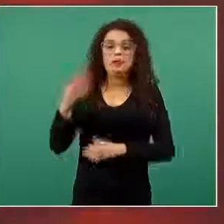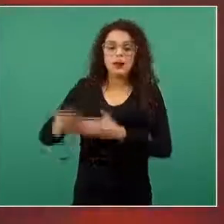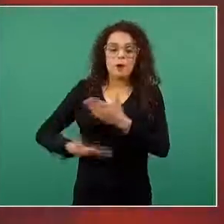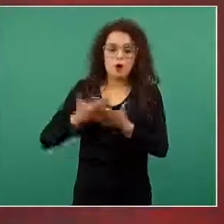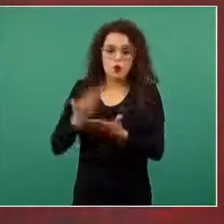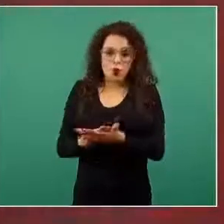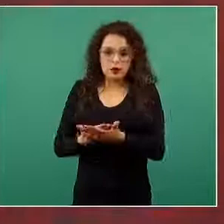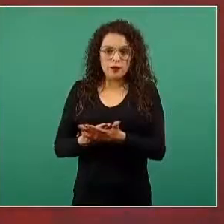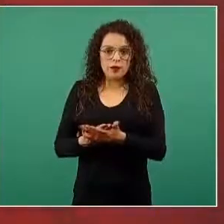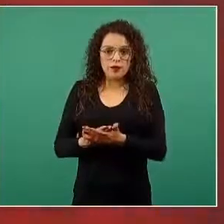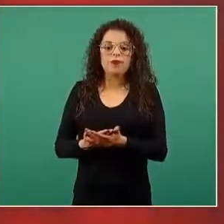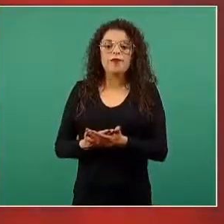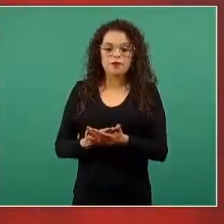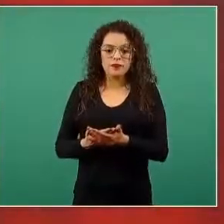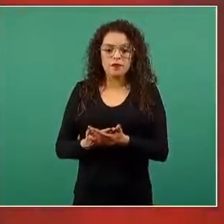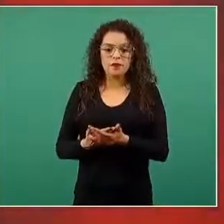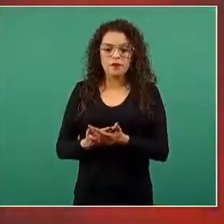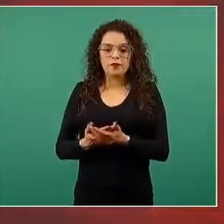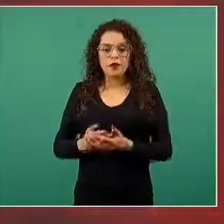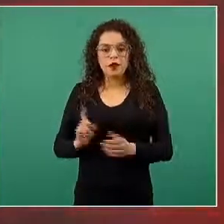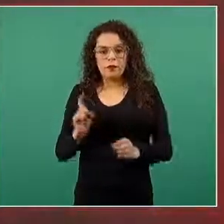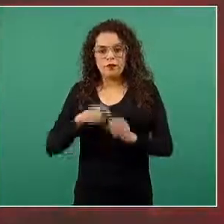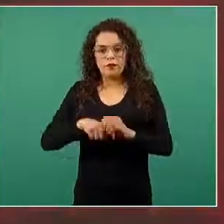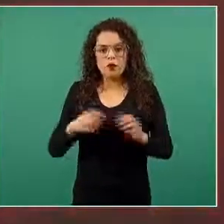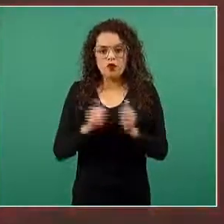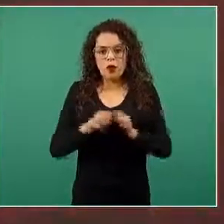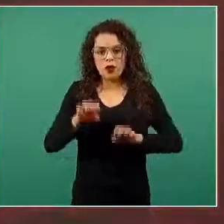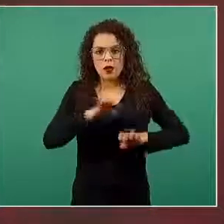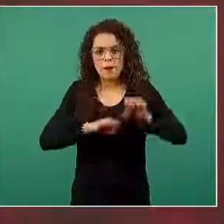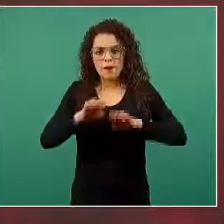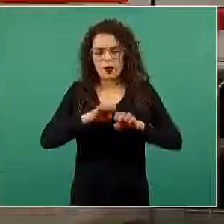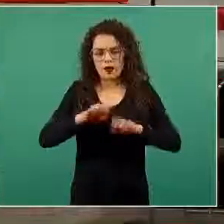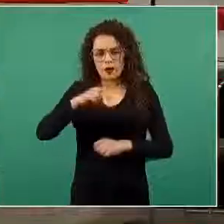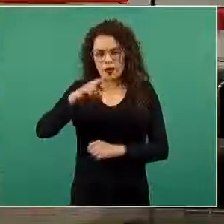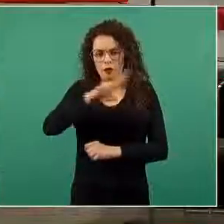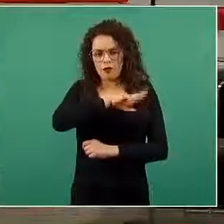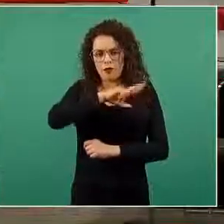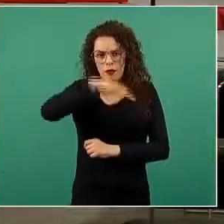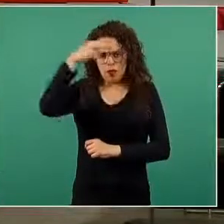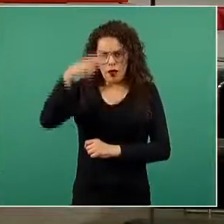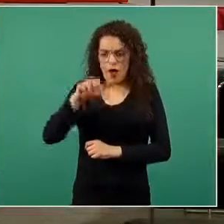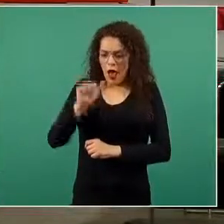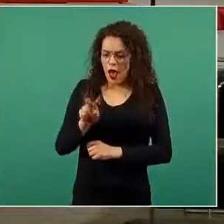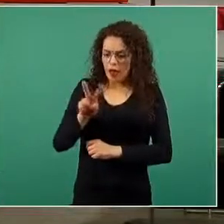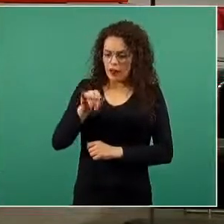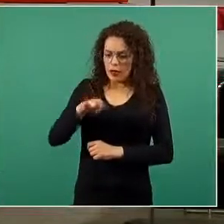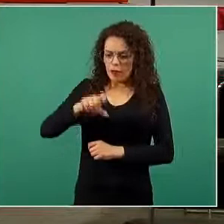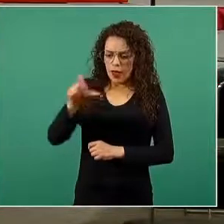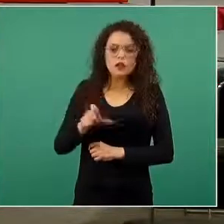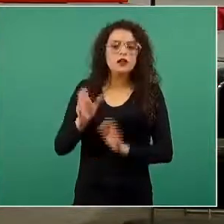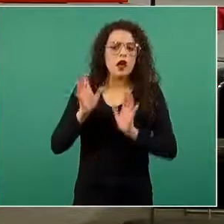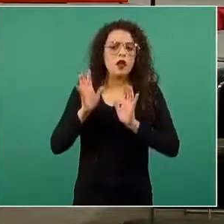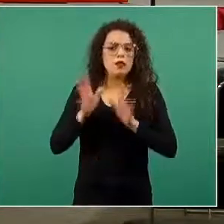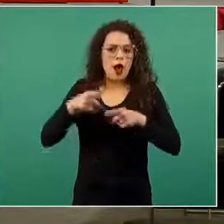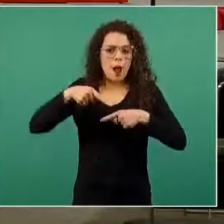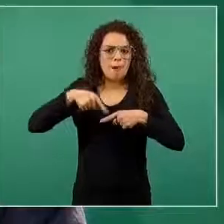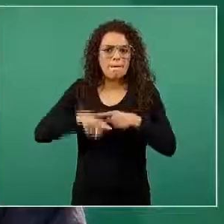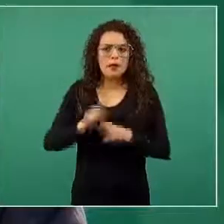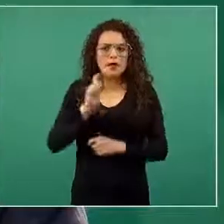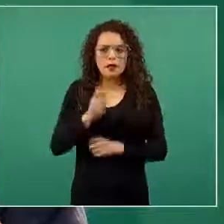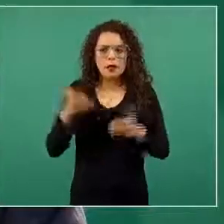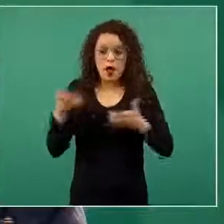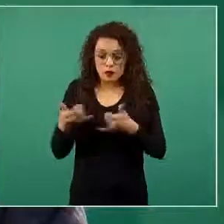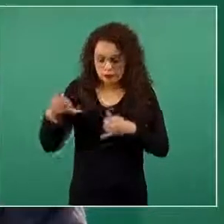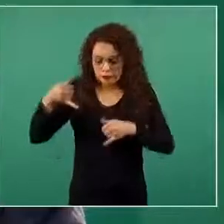en una colaboración con una empresa privada mexicana, Avimex, que está desarrollando ya el